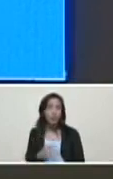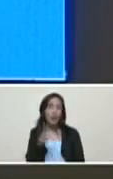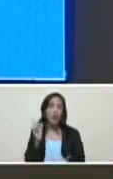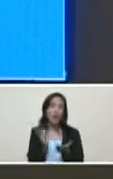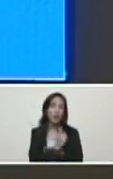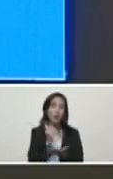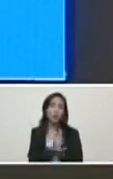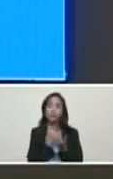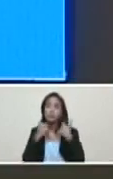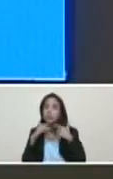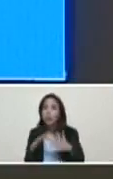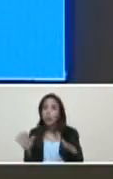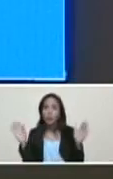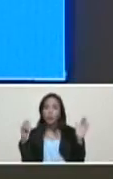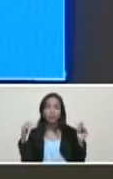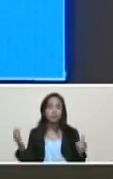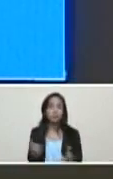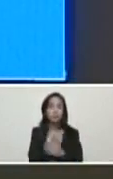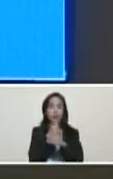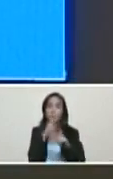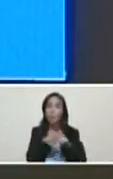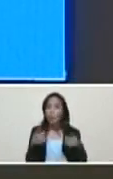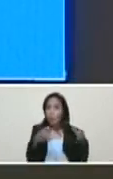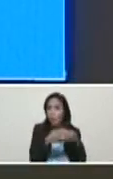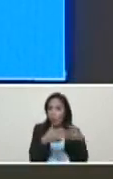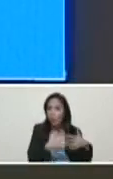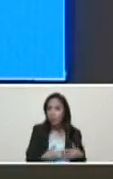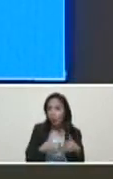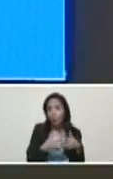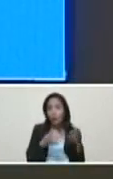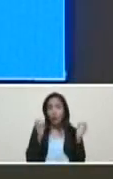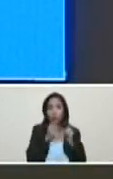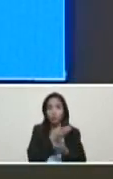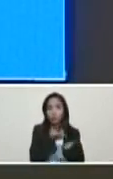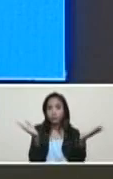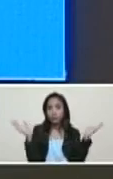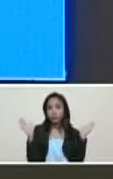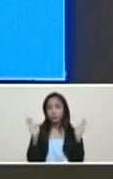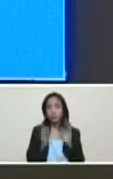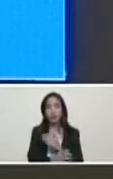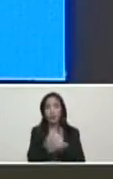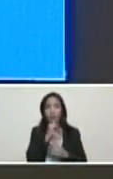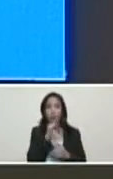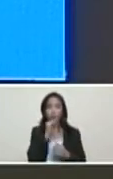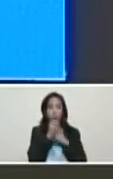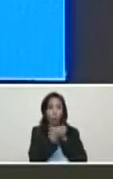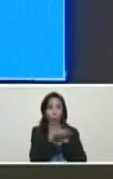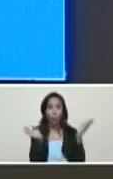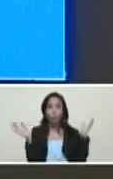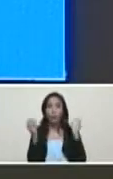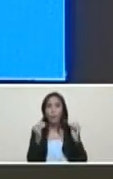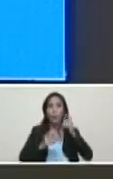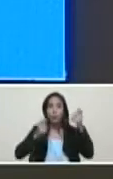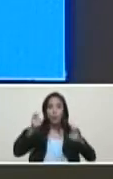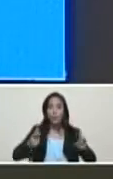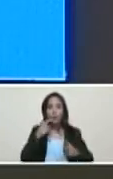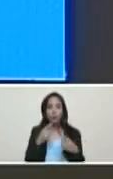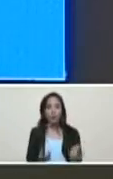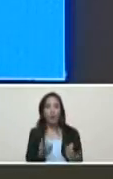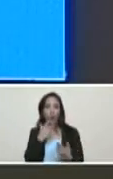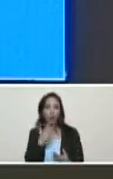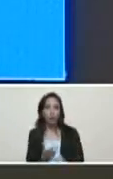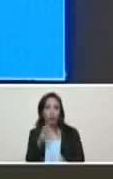perdido. Pero ellos tienen una serie que la distribuyen en los grandes medios y que le llega a millones en el mundo en todos los